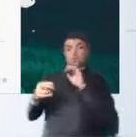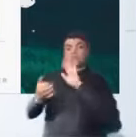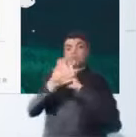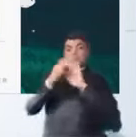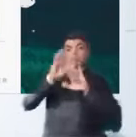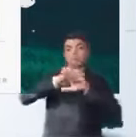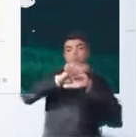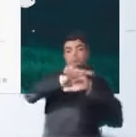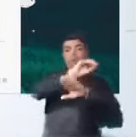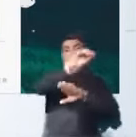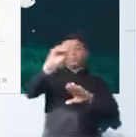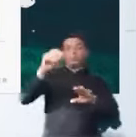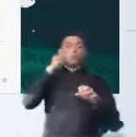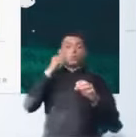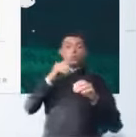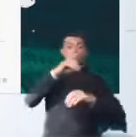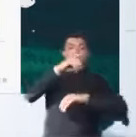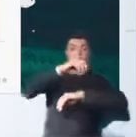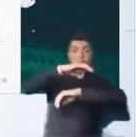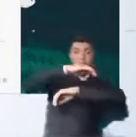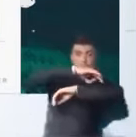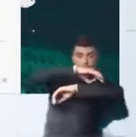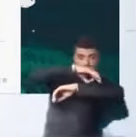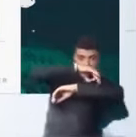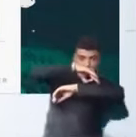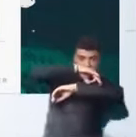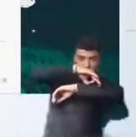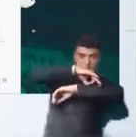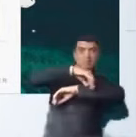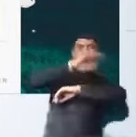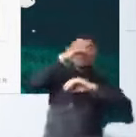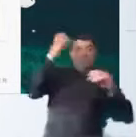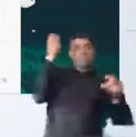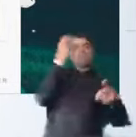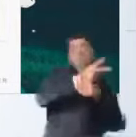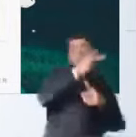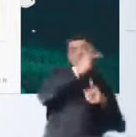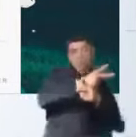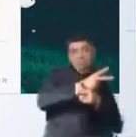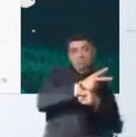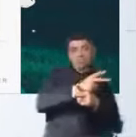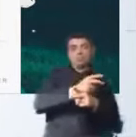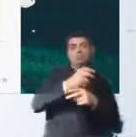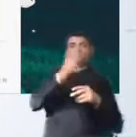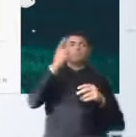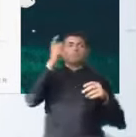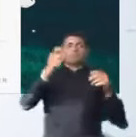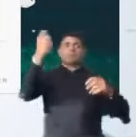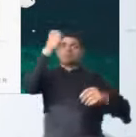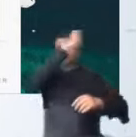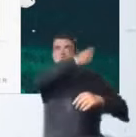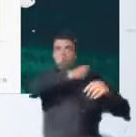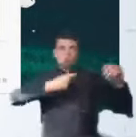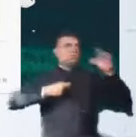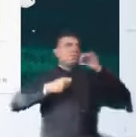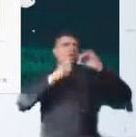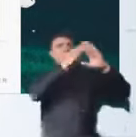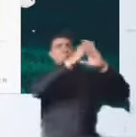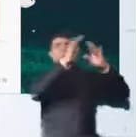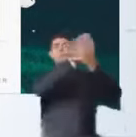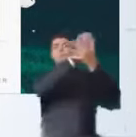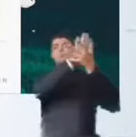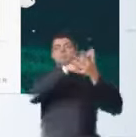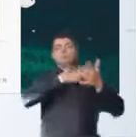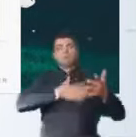que el COVID-19. Y yo no veo a las personas comprando repelentes, no veo a las personas andando con angeos por la